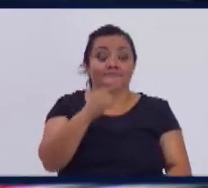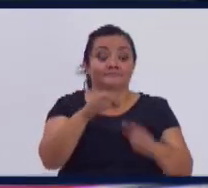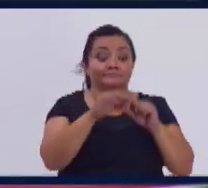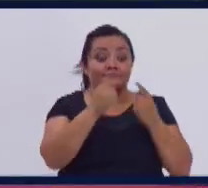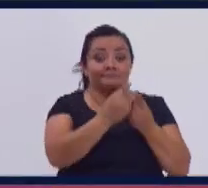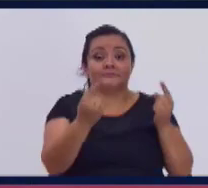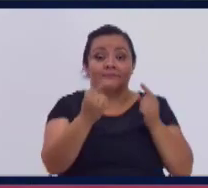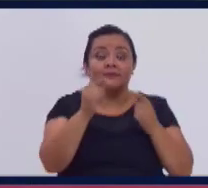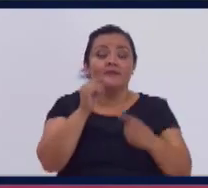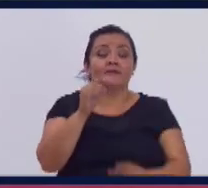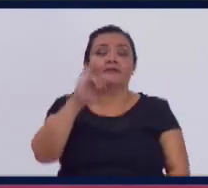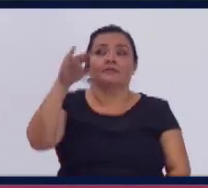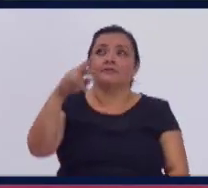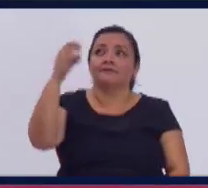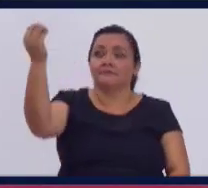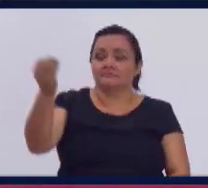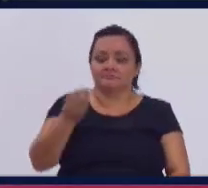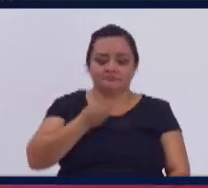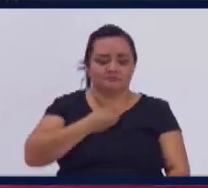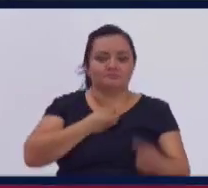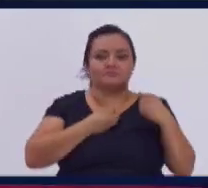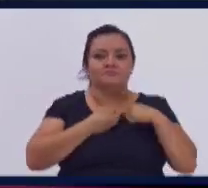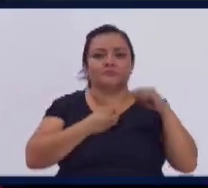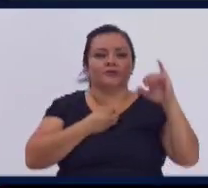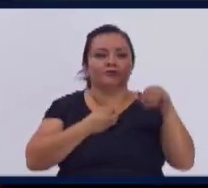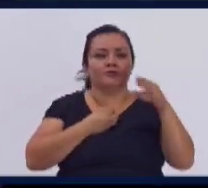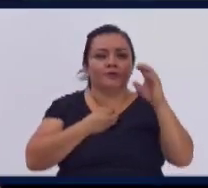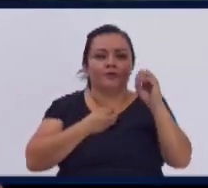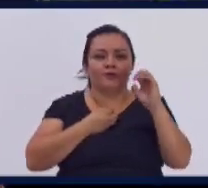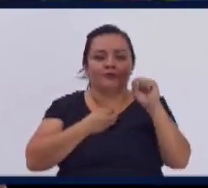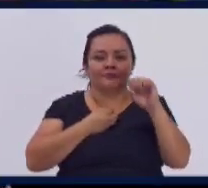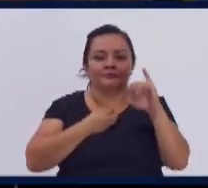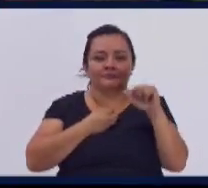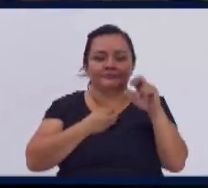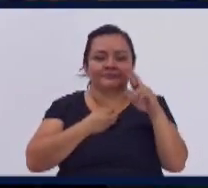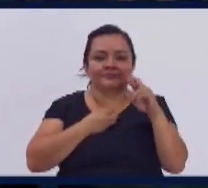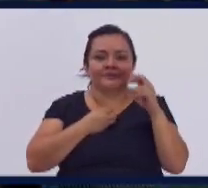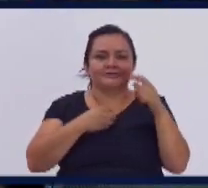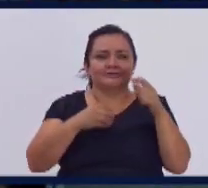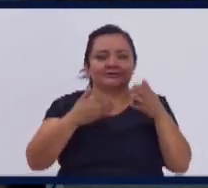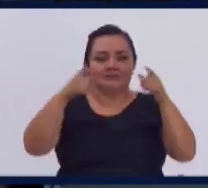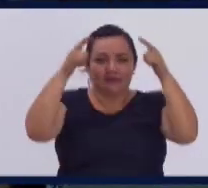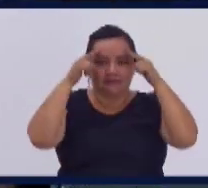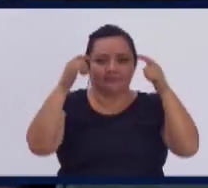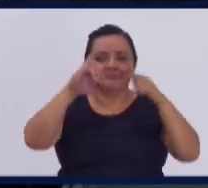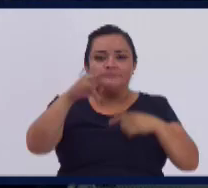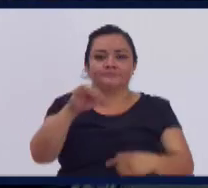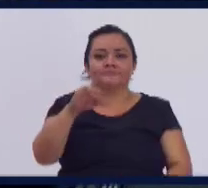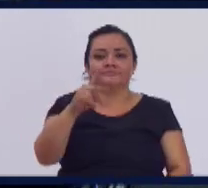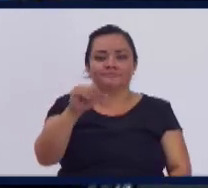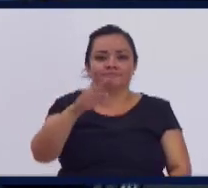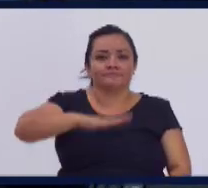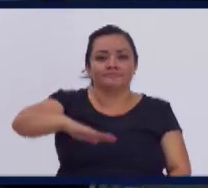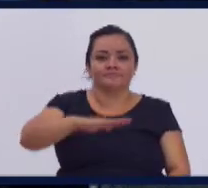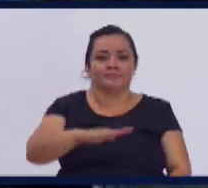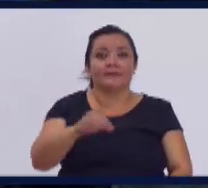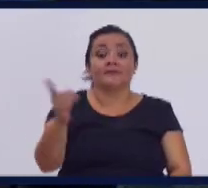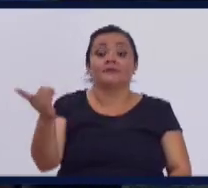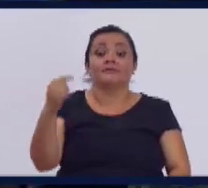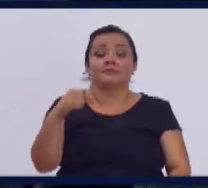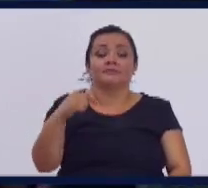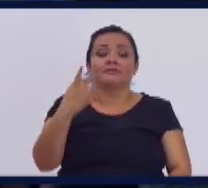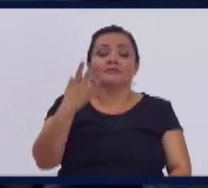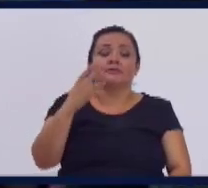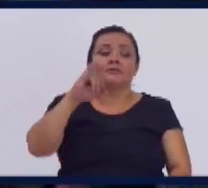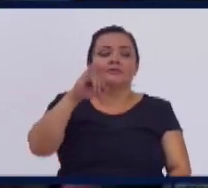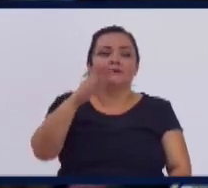Benjamín. Palabra de Jehová que vino a los días a Josías, hijo de Amón, rey de Judá, en el año 13 de su reinado. Le vino también en